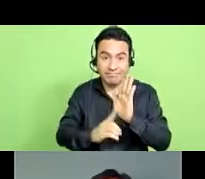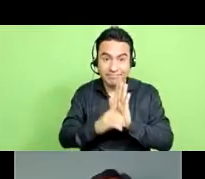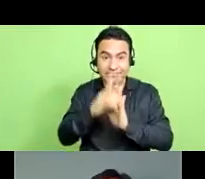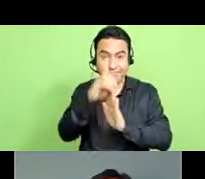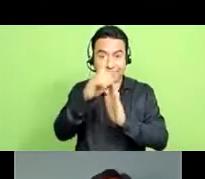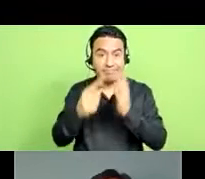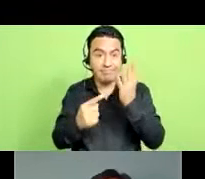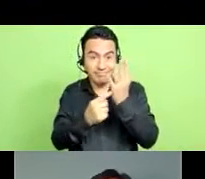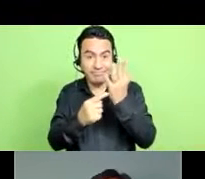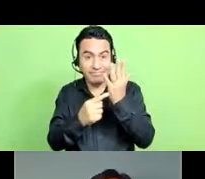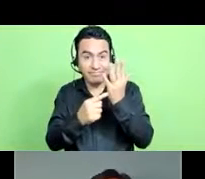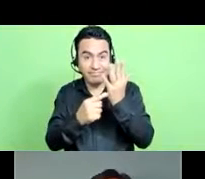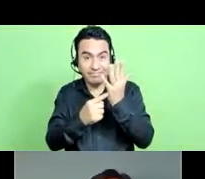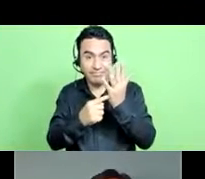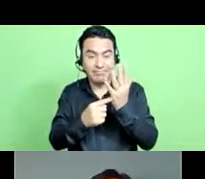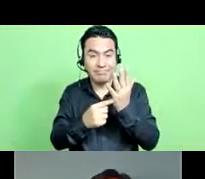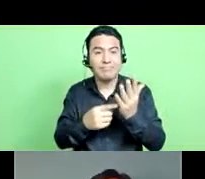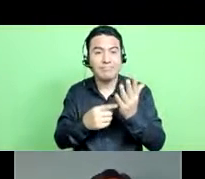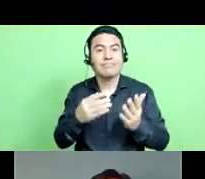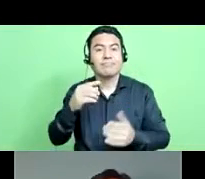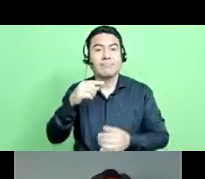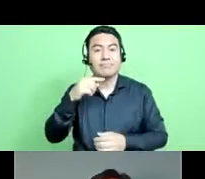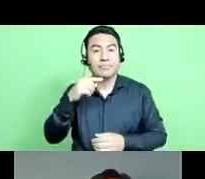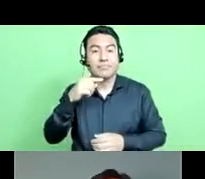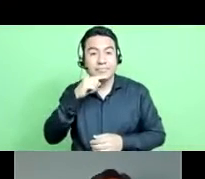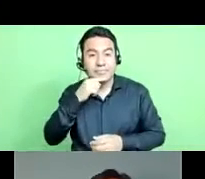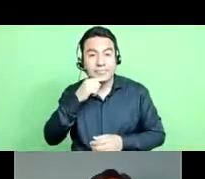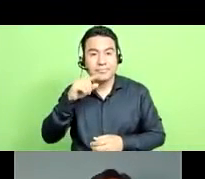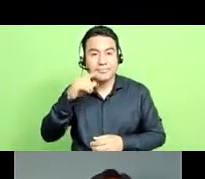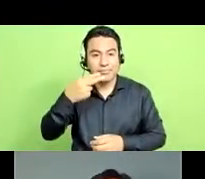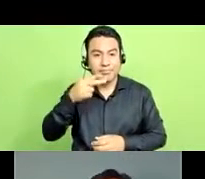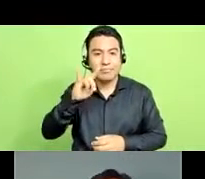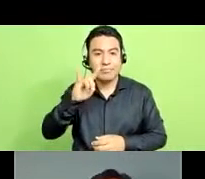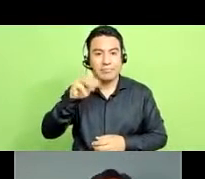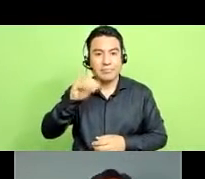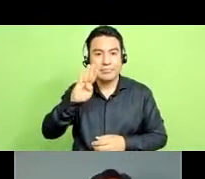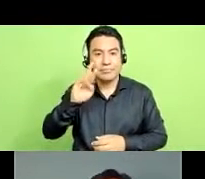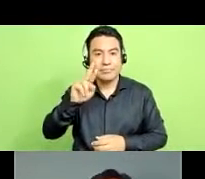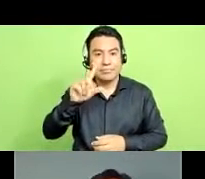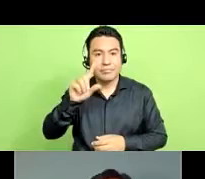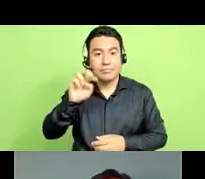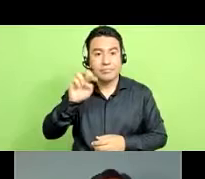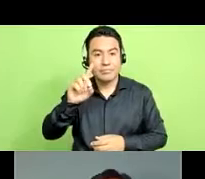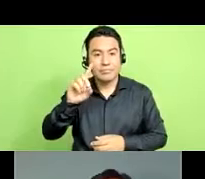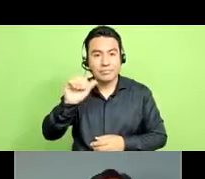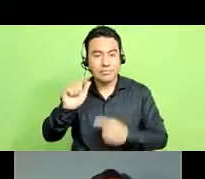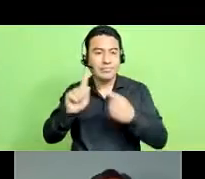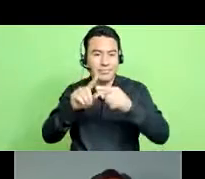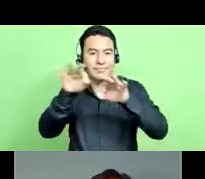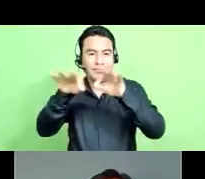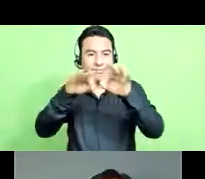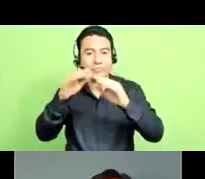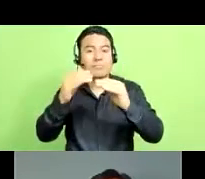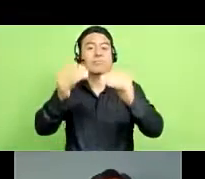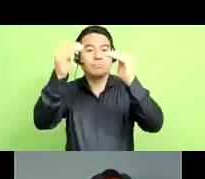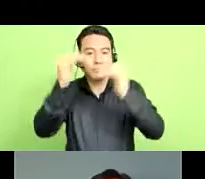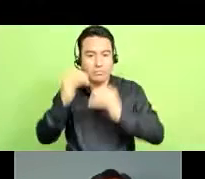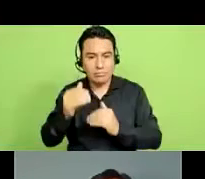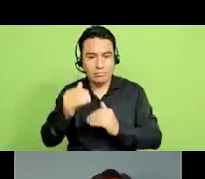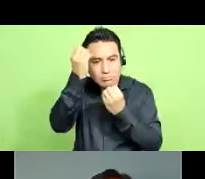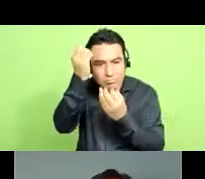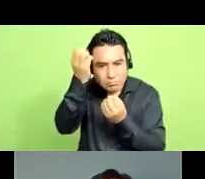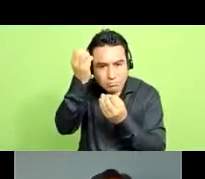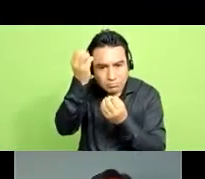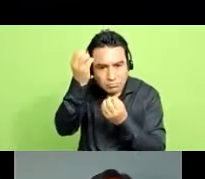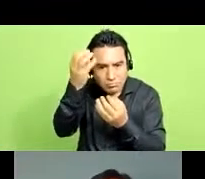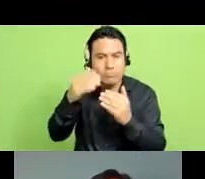de parte del ingeniero berlín da recomendaciones objetivos de la sesión la exposición de la sesión informativa propiamente dicha